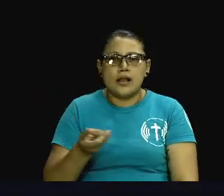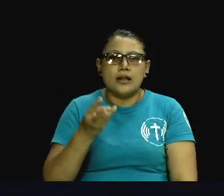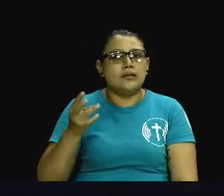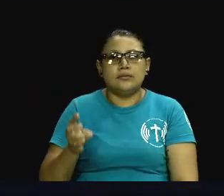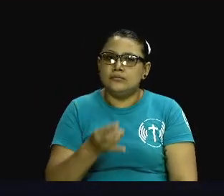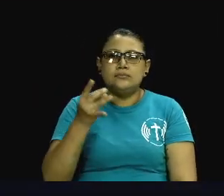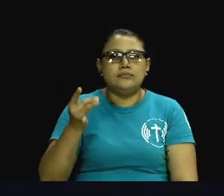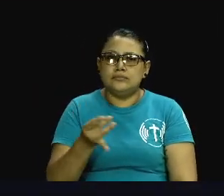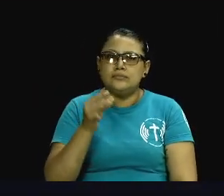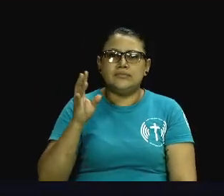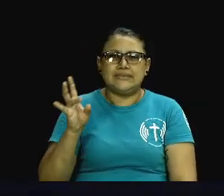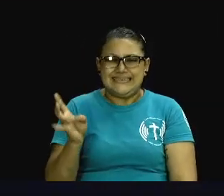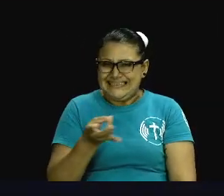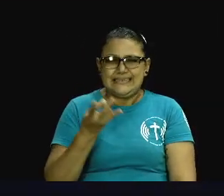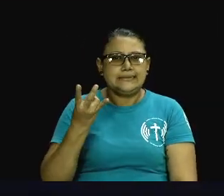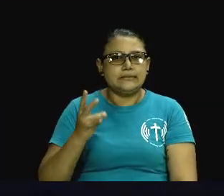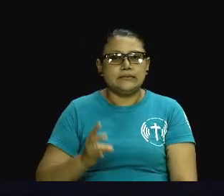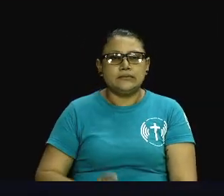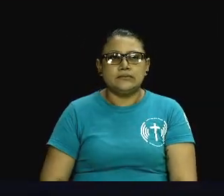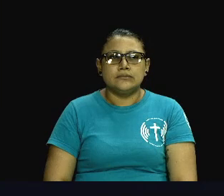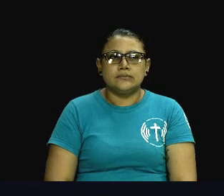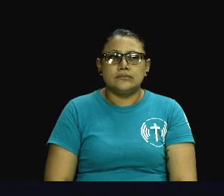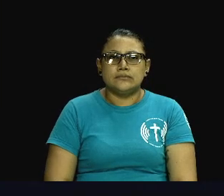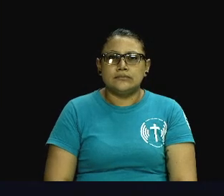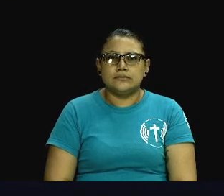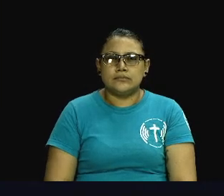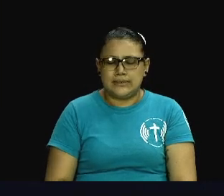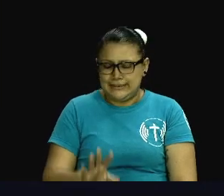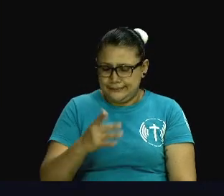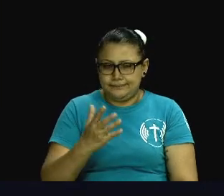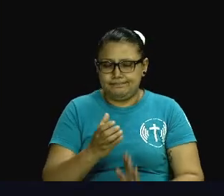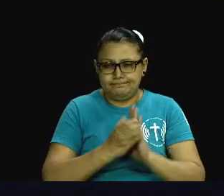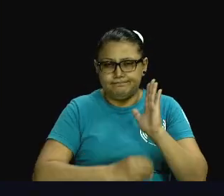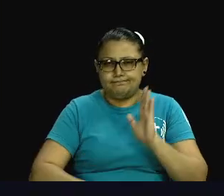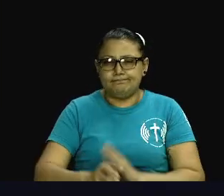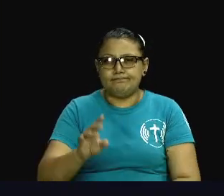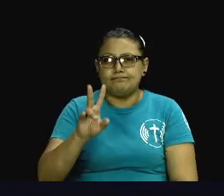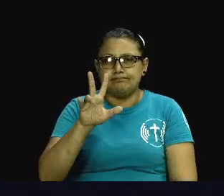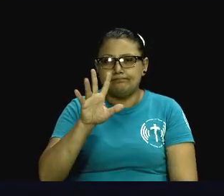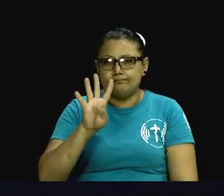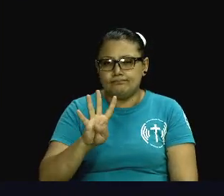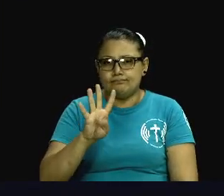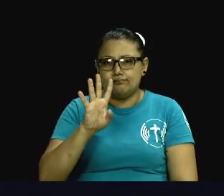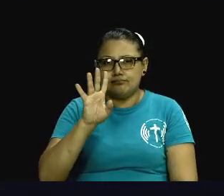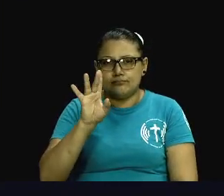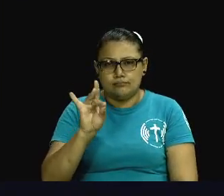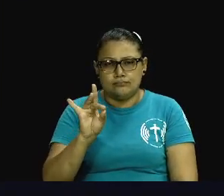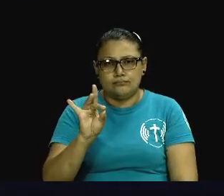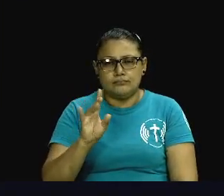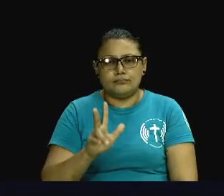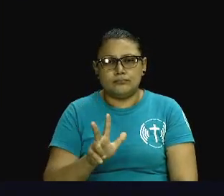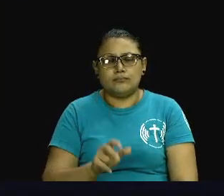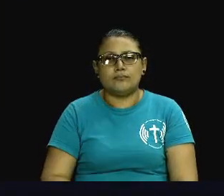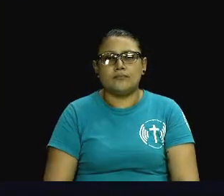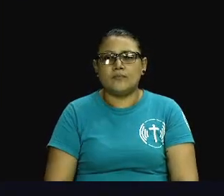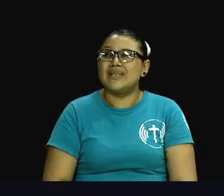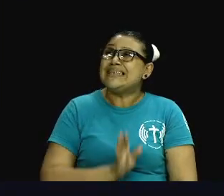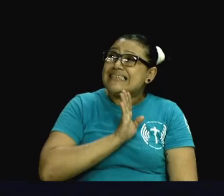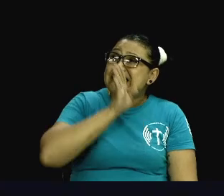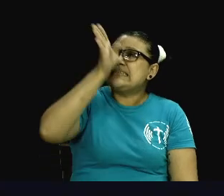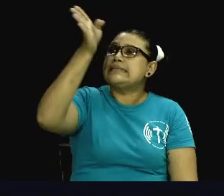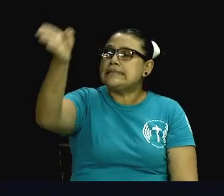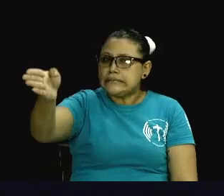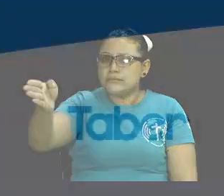siguiente porque mira lo que dice el pasaje el 43 y dijo a su criado sube ahora y